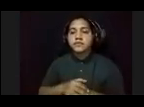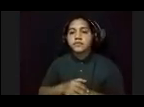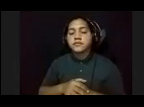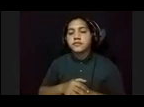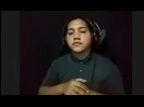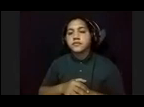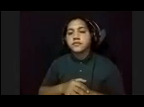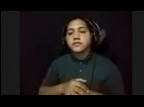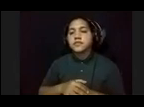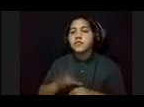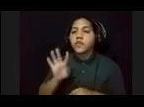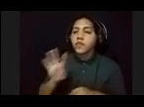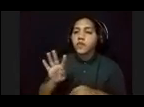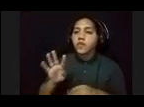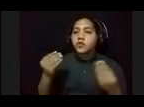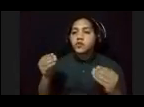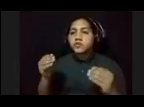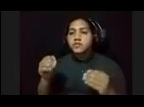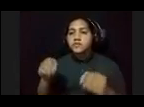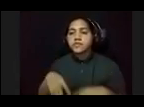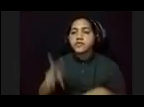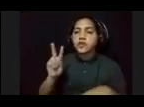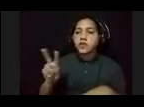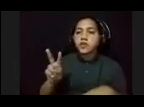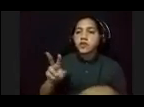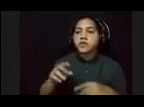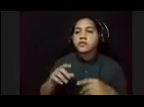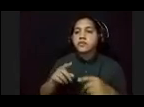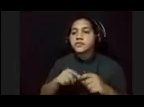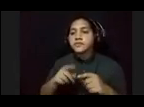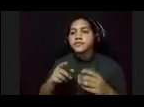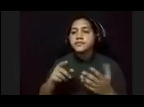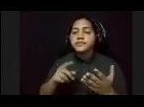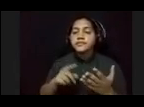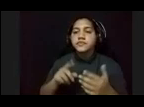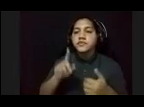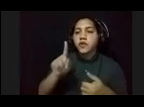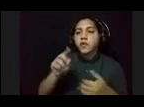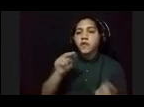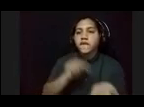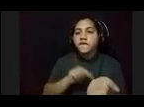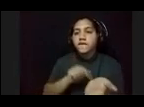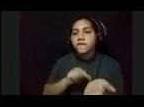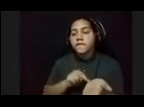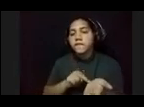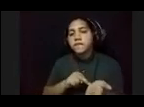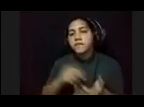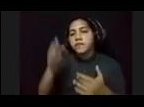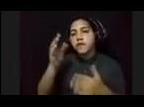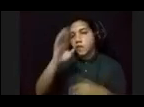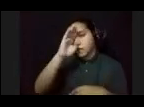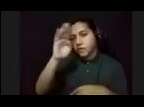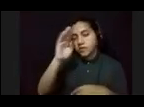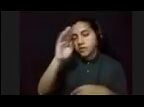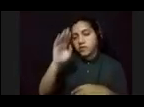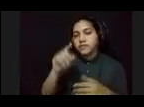4 comerciantes, 2 dependientes, 1 enfermero en el hospital de tuberculosos, 1 escribiente